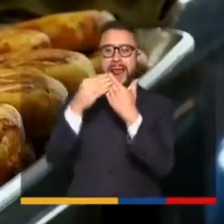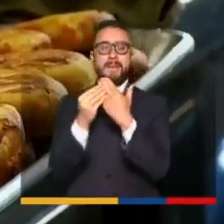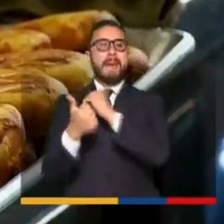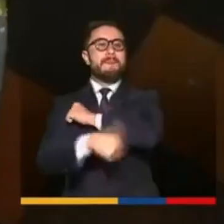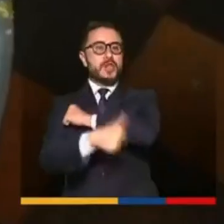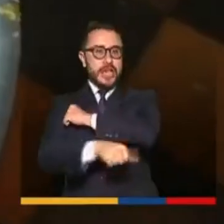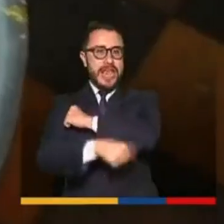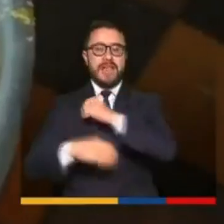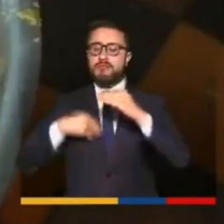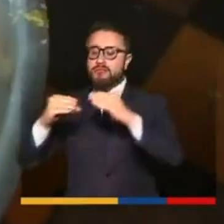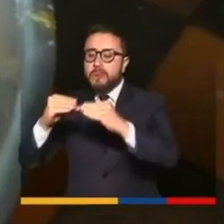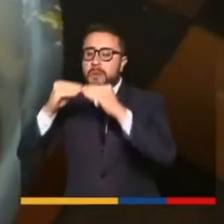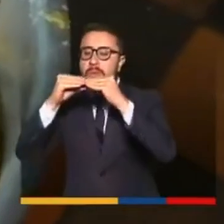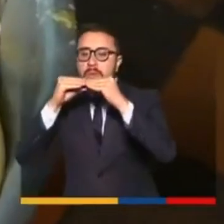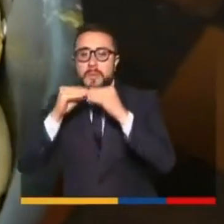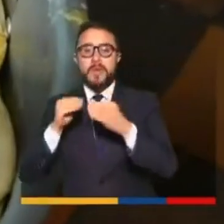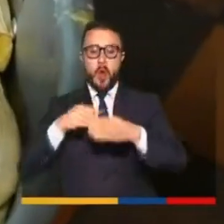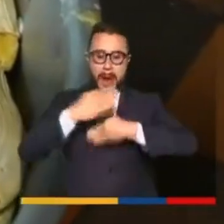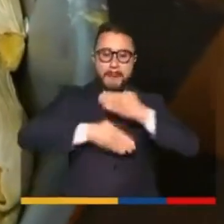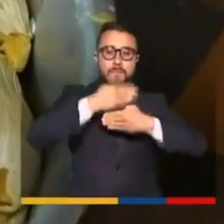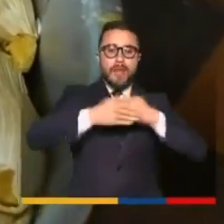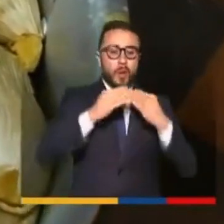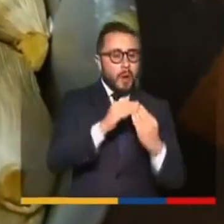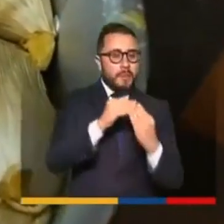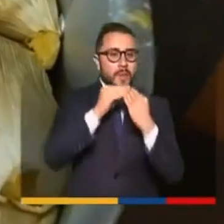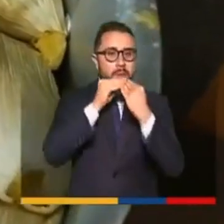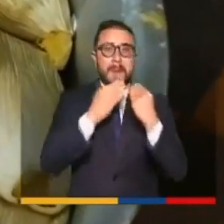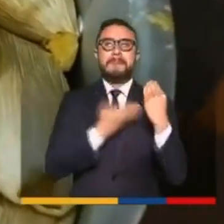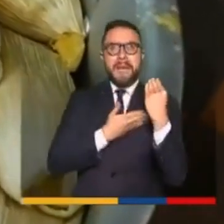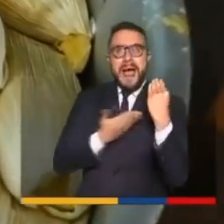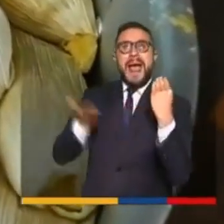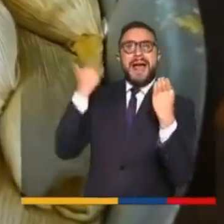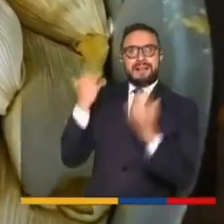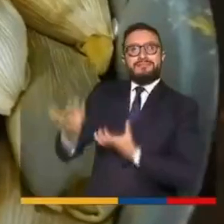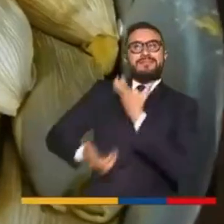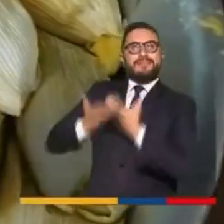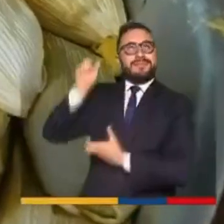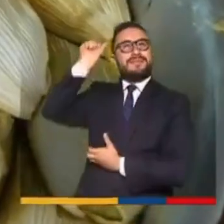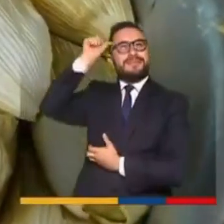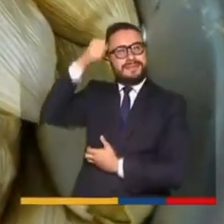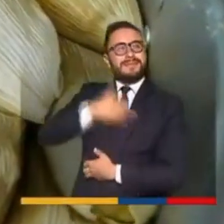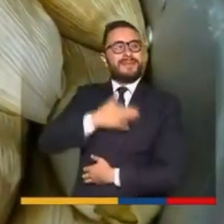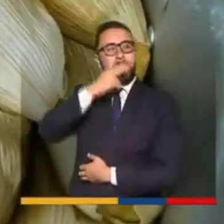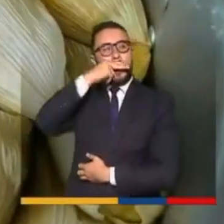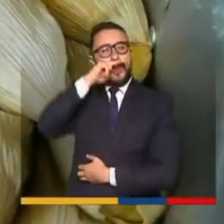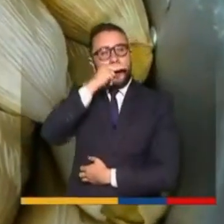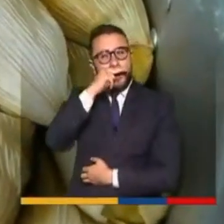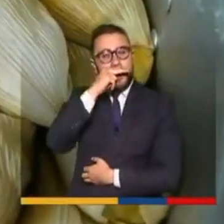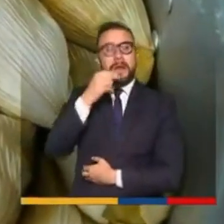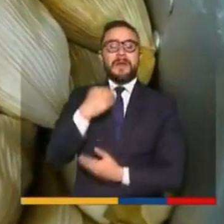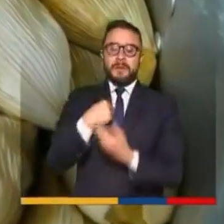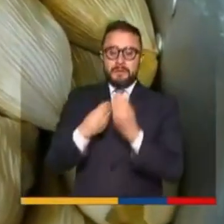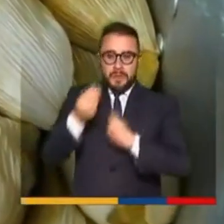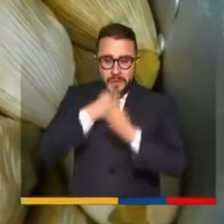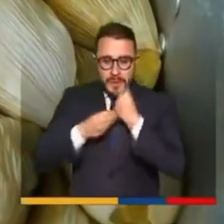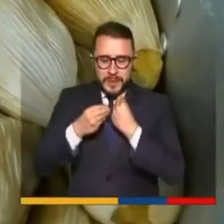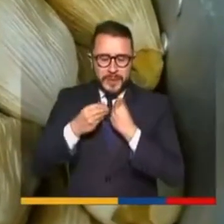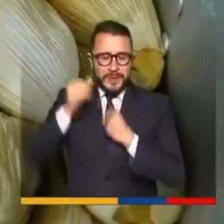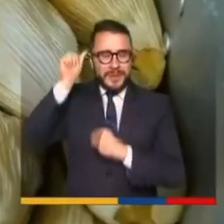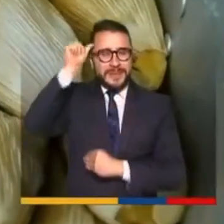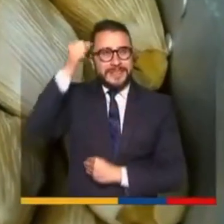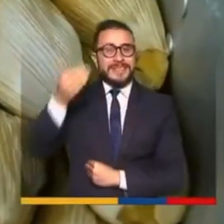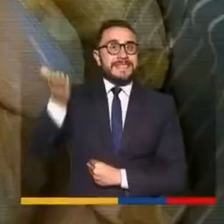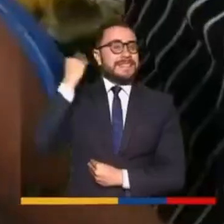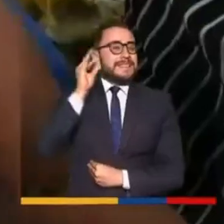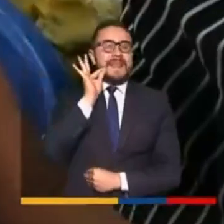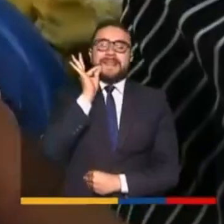esas boyacenses y estos envueltos que mi mamá hacía. Además, cuando yo era pequeño, me suena absolutamente familiar.